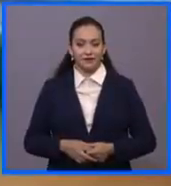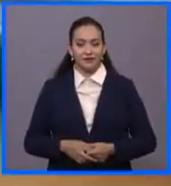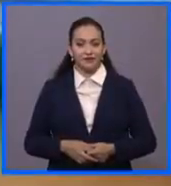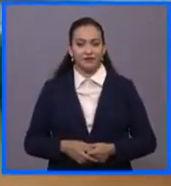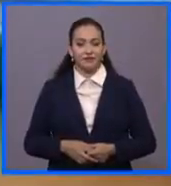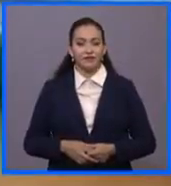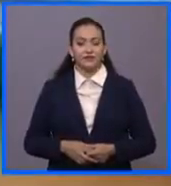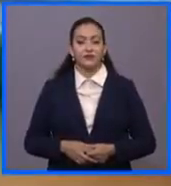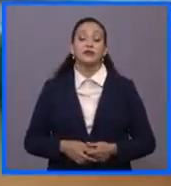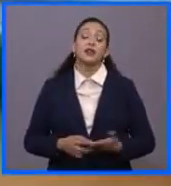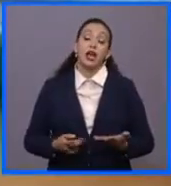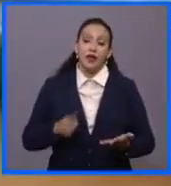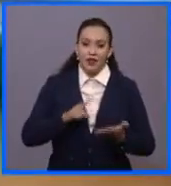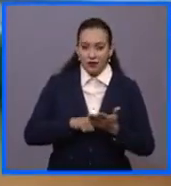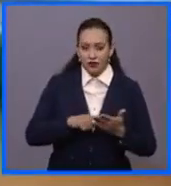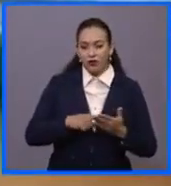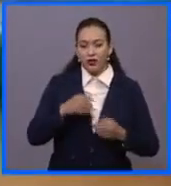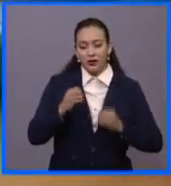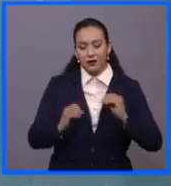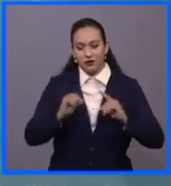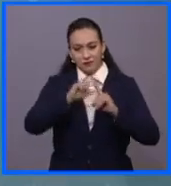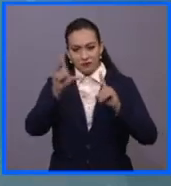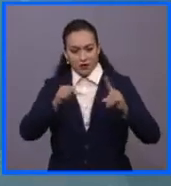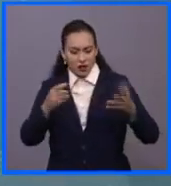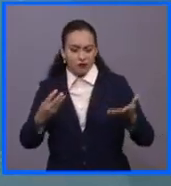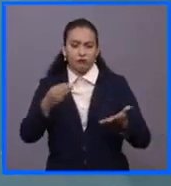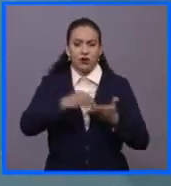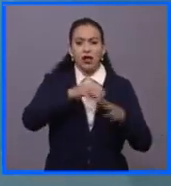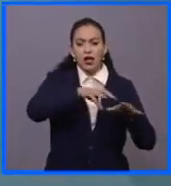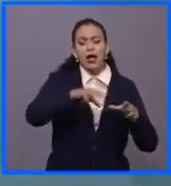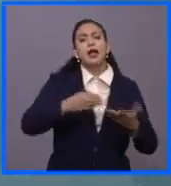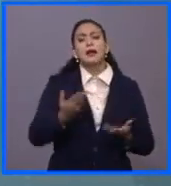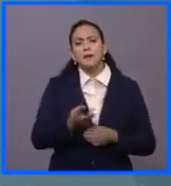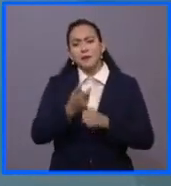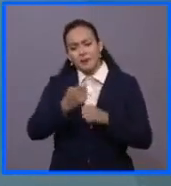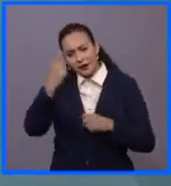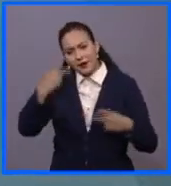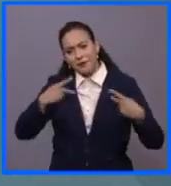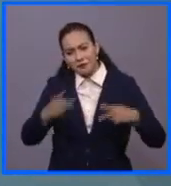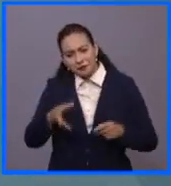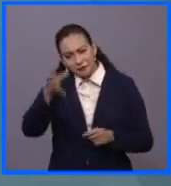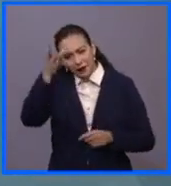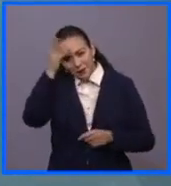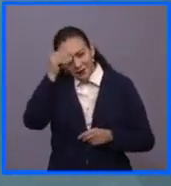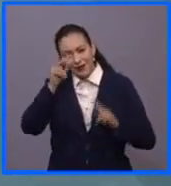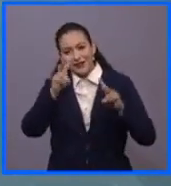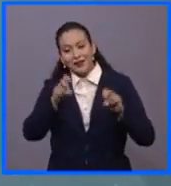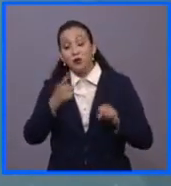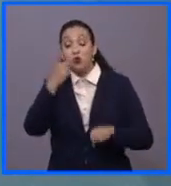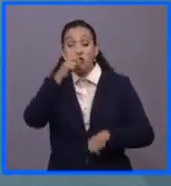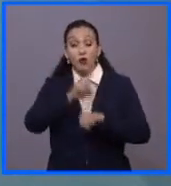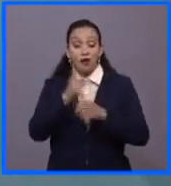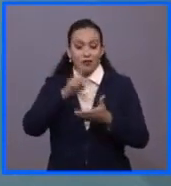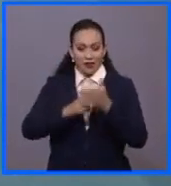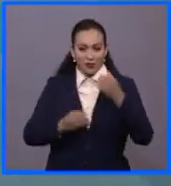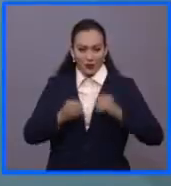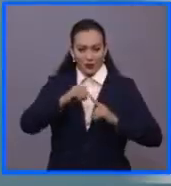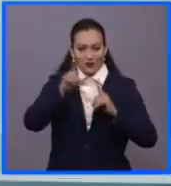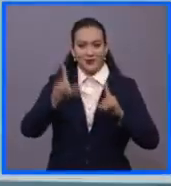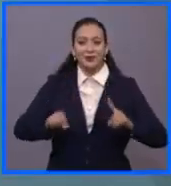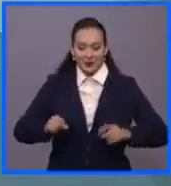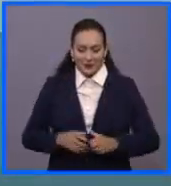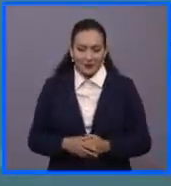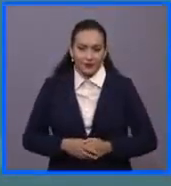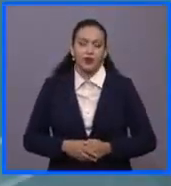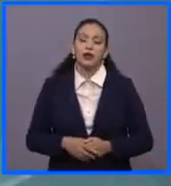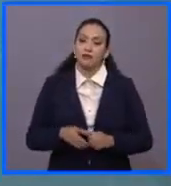Las casas de la cultura jurídica invitan a participar en el programa Un Día en la Corte. Es un ejercicio de representación de una sesión del Pleno o de